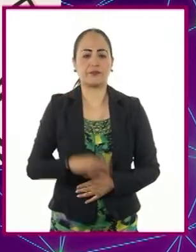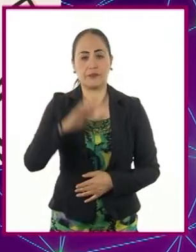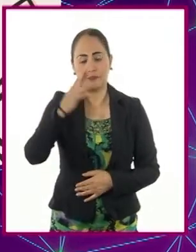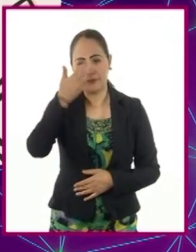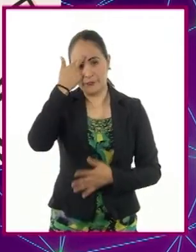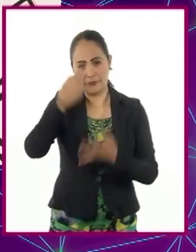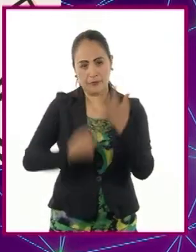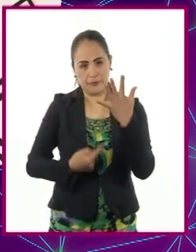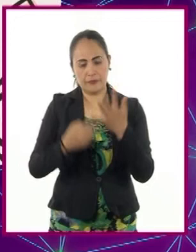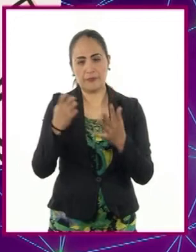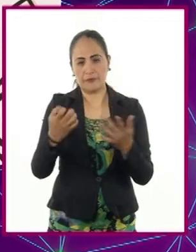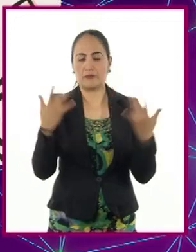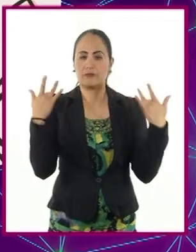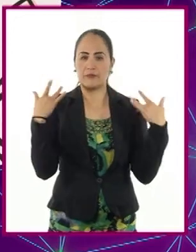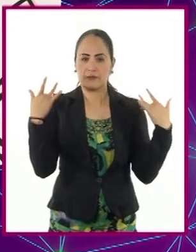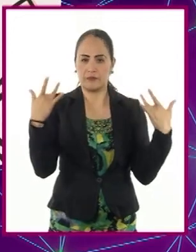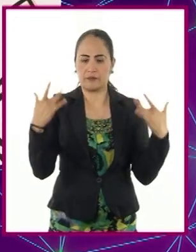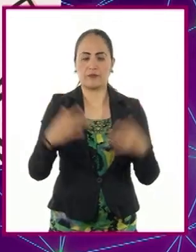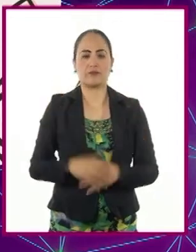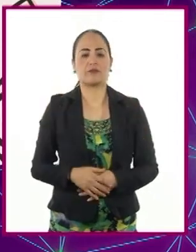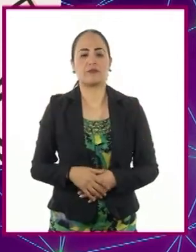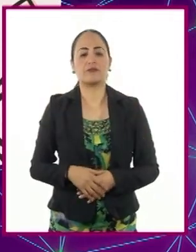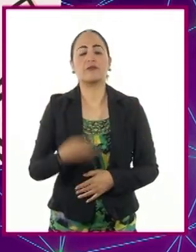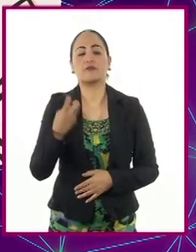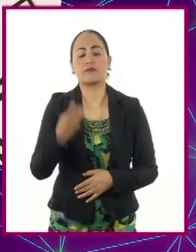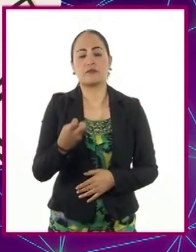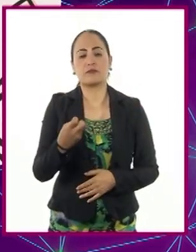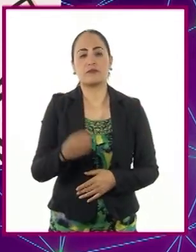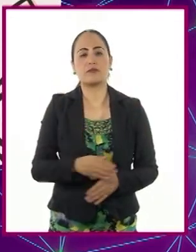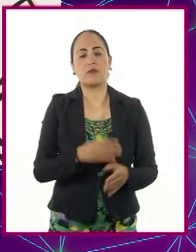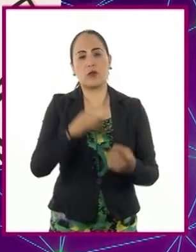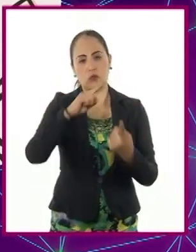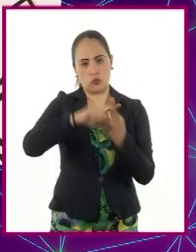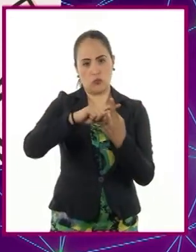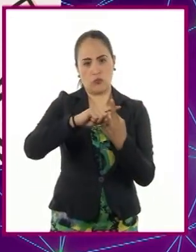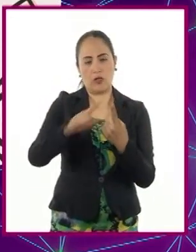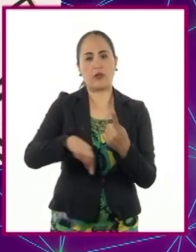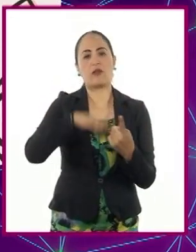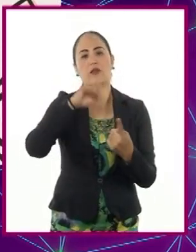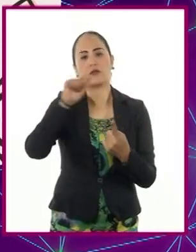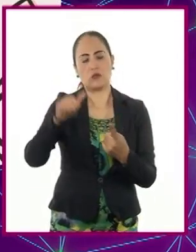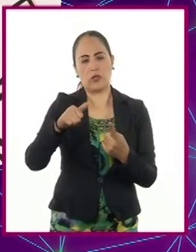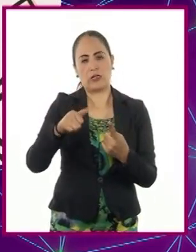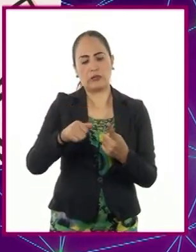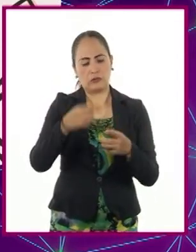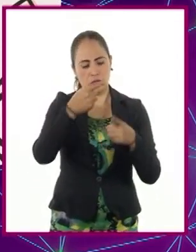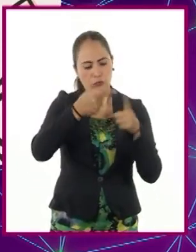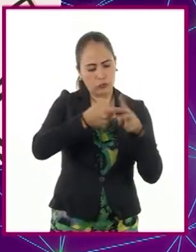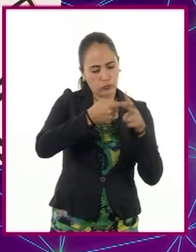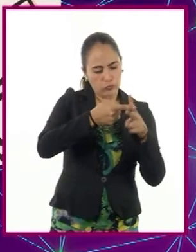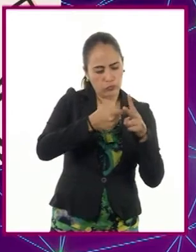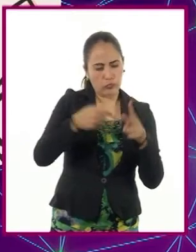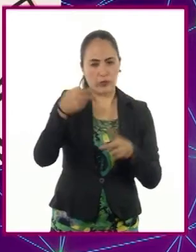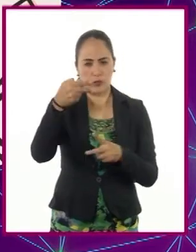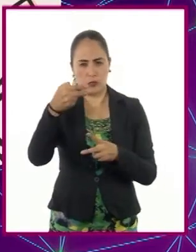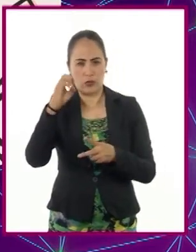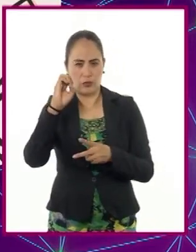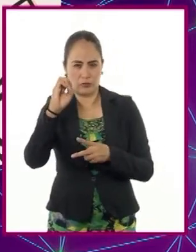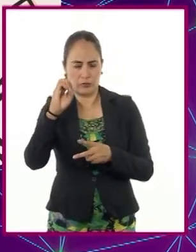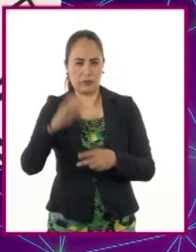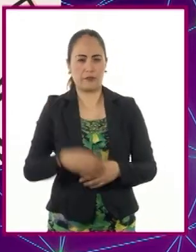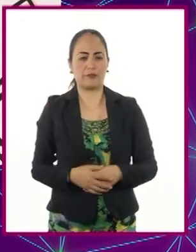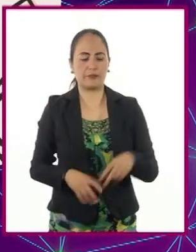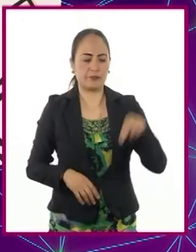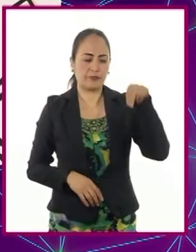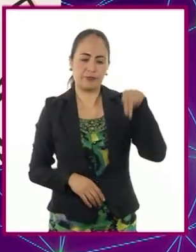son eléctricamente neutros, por lo tanto el resultado de la suma algebraica tiene un valor igual a 0. Continuemos ahora con el